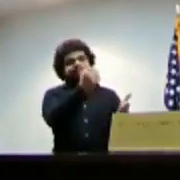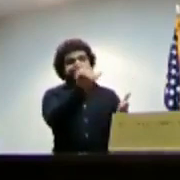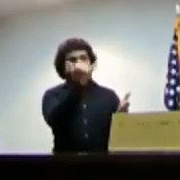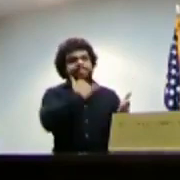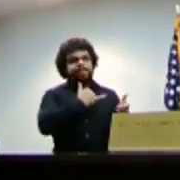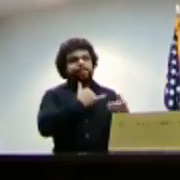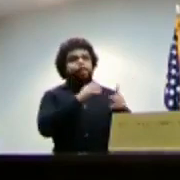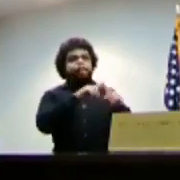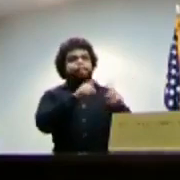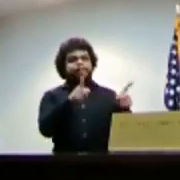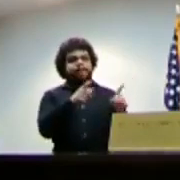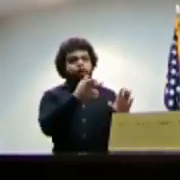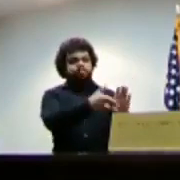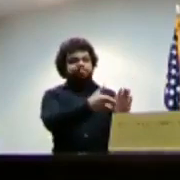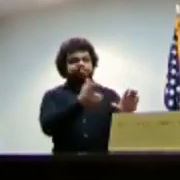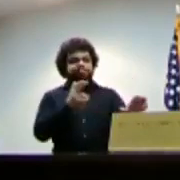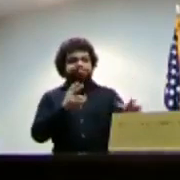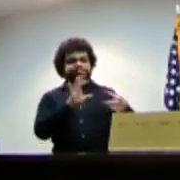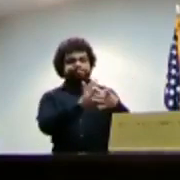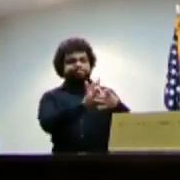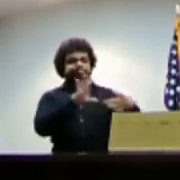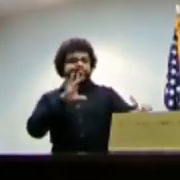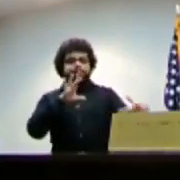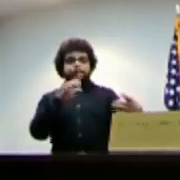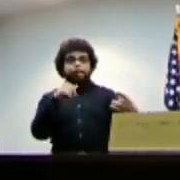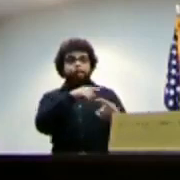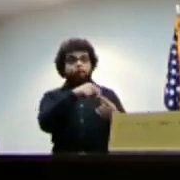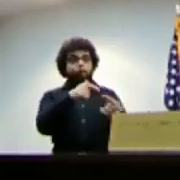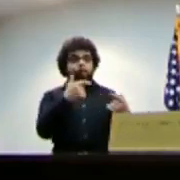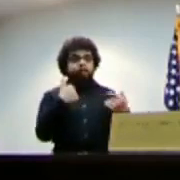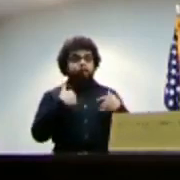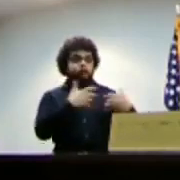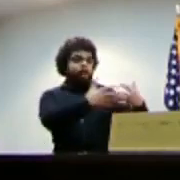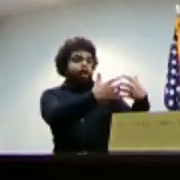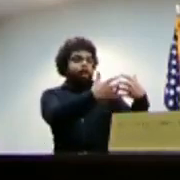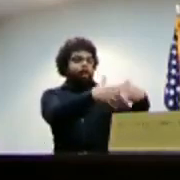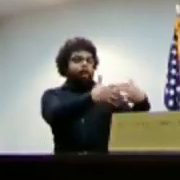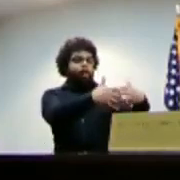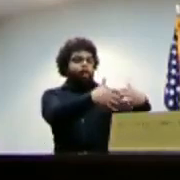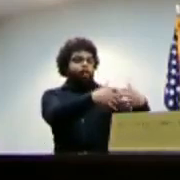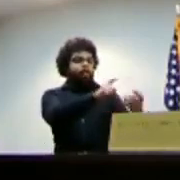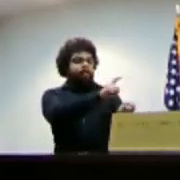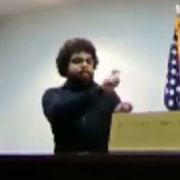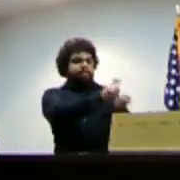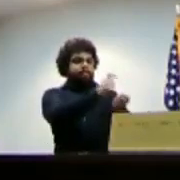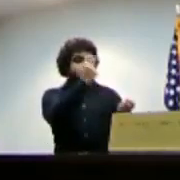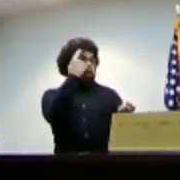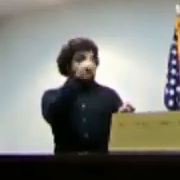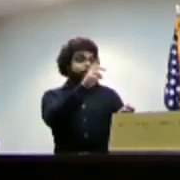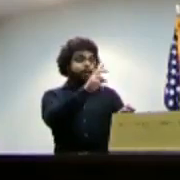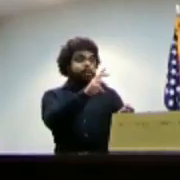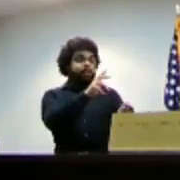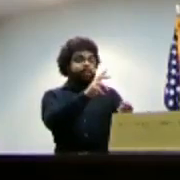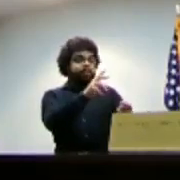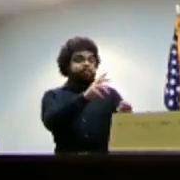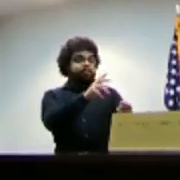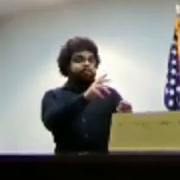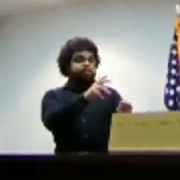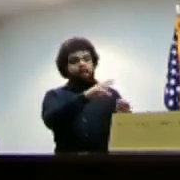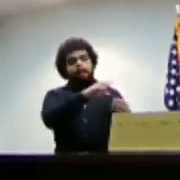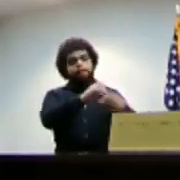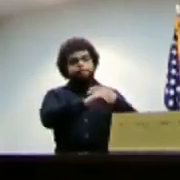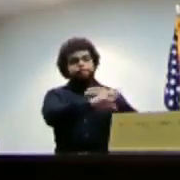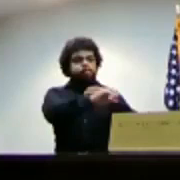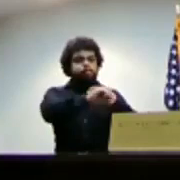servicio al perder el motor de una bomba de alimentación motorizada y tuvo que salir de